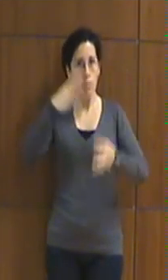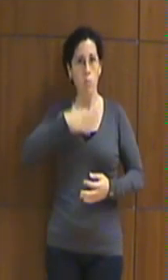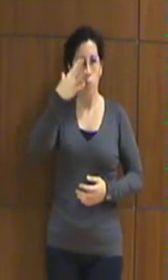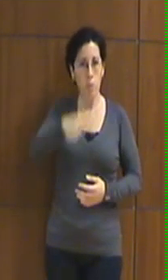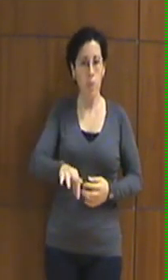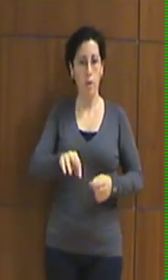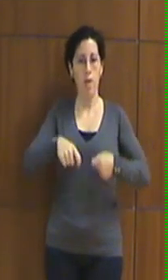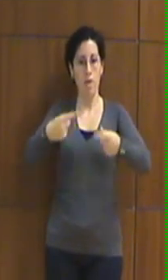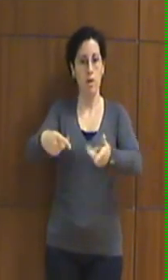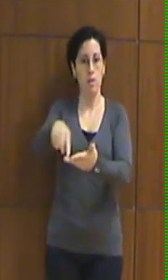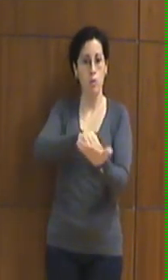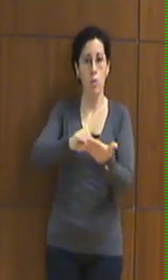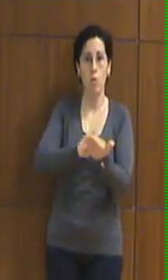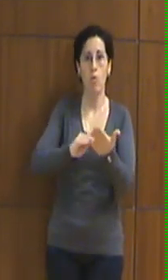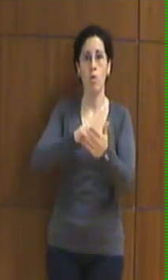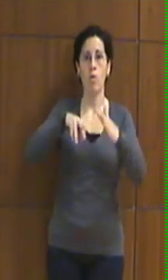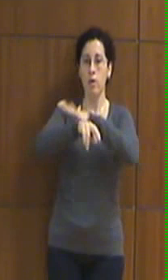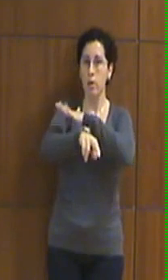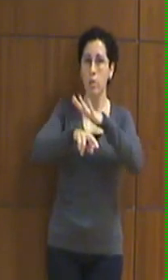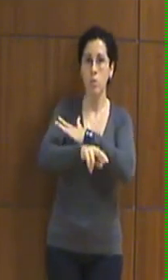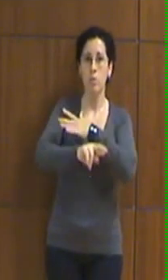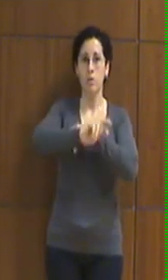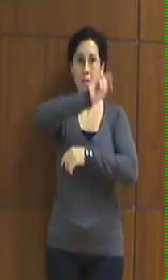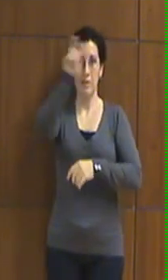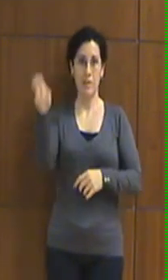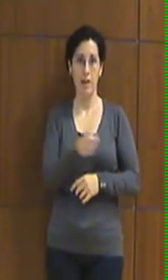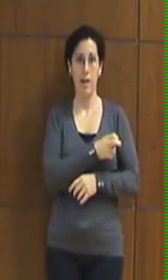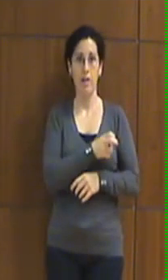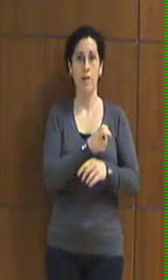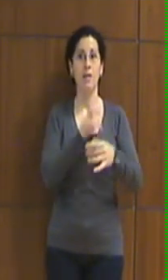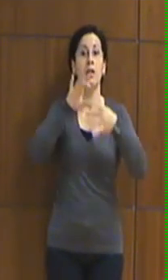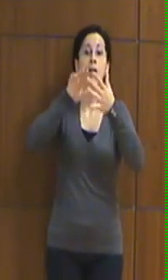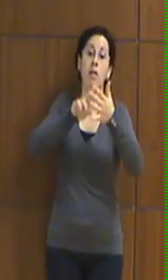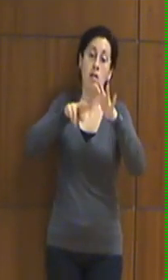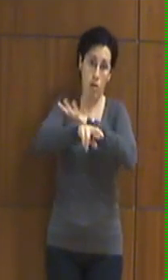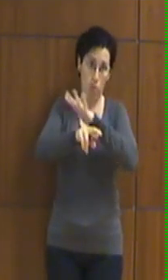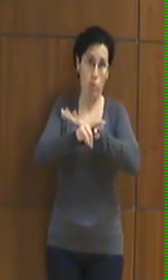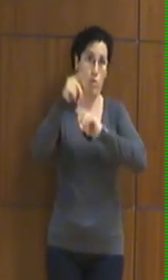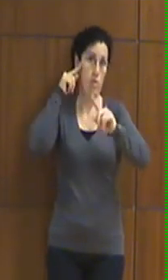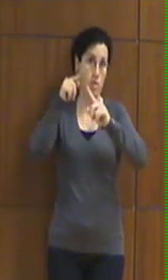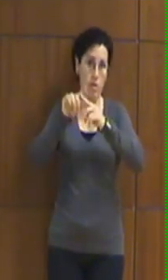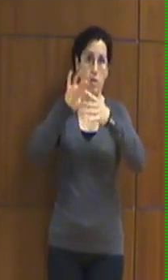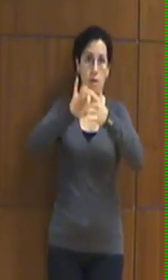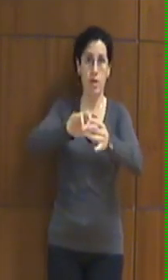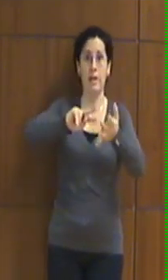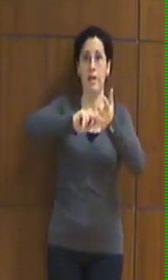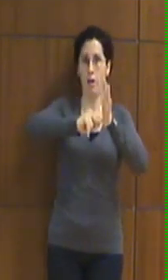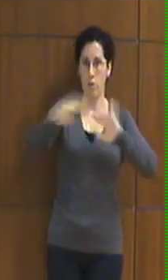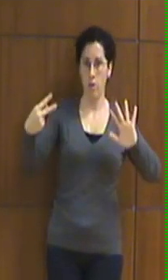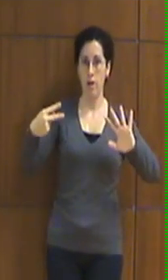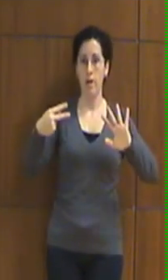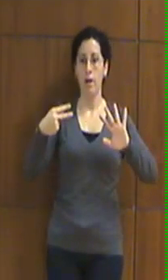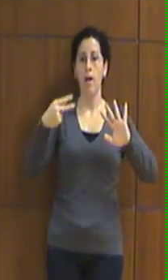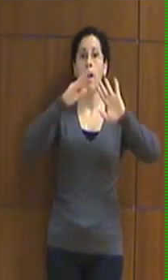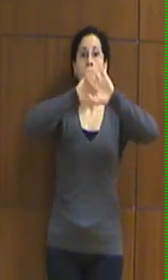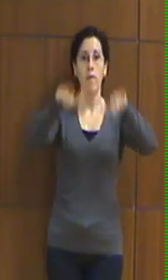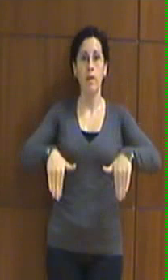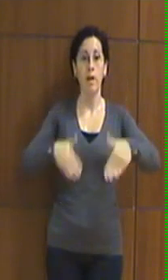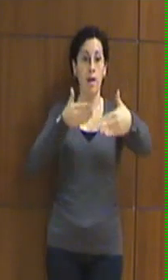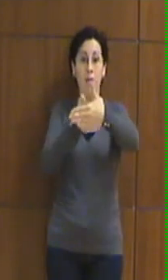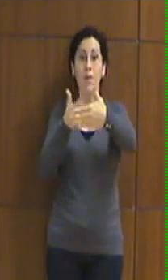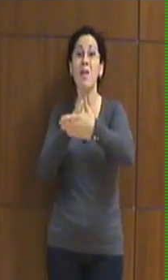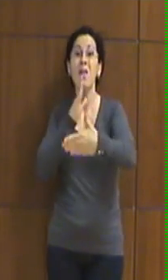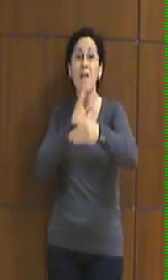aportar soluciones y recursos, en este caso TIC, tecnológicos, simplemente desaparecen las